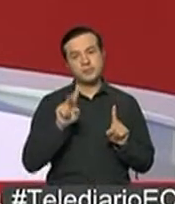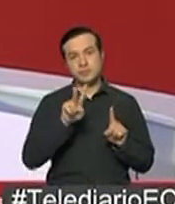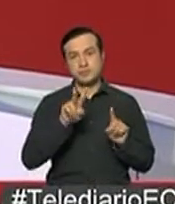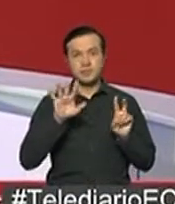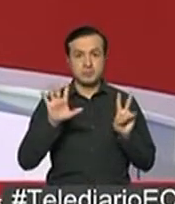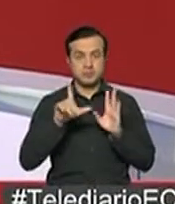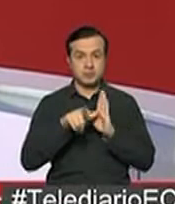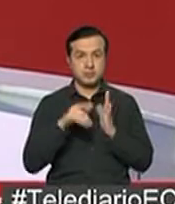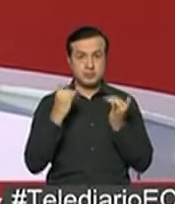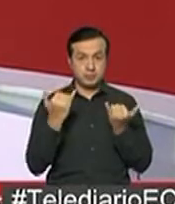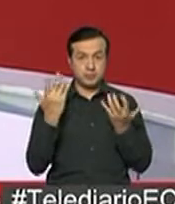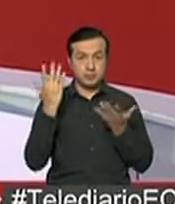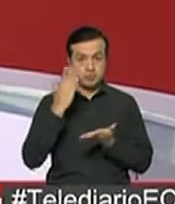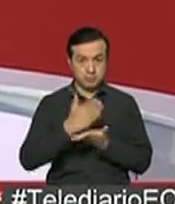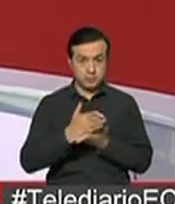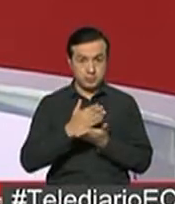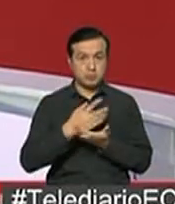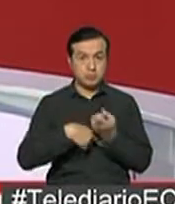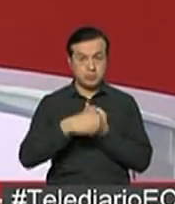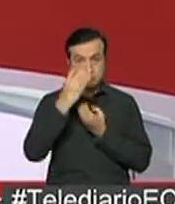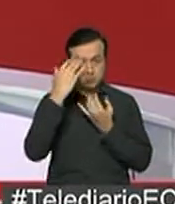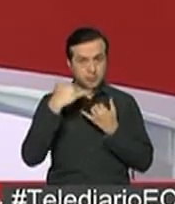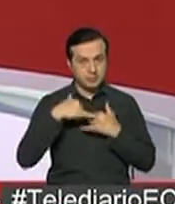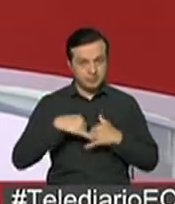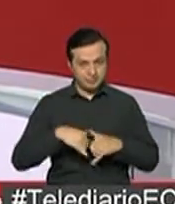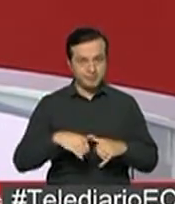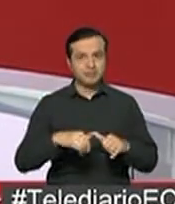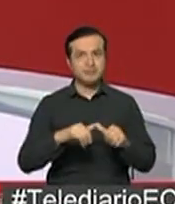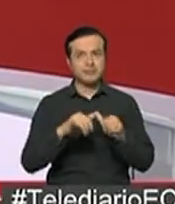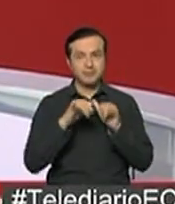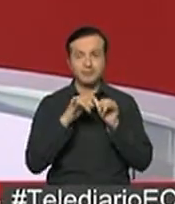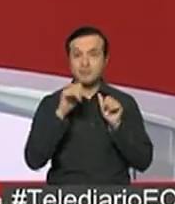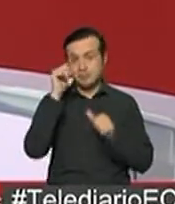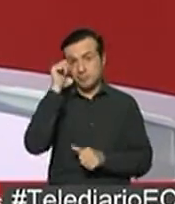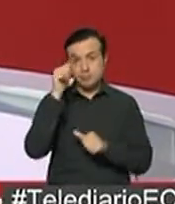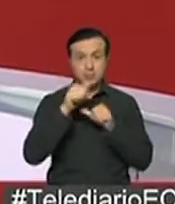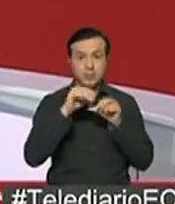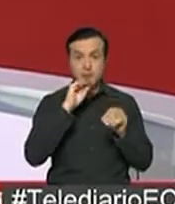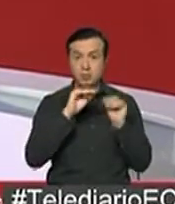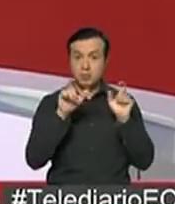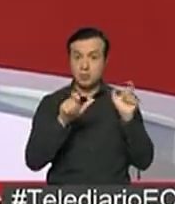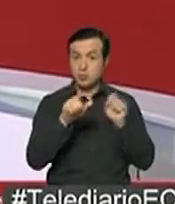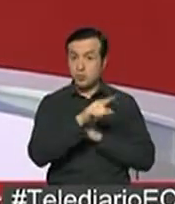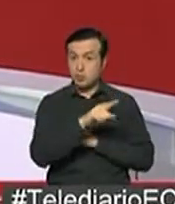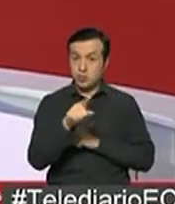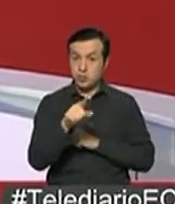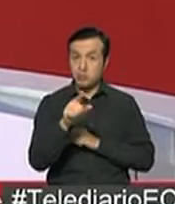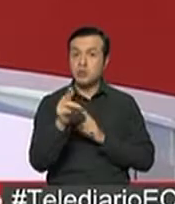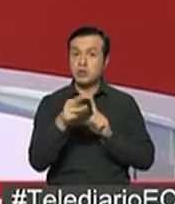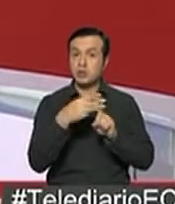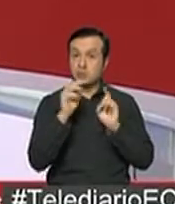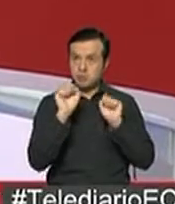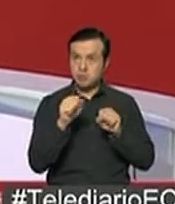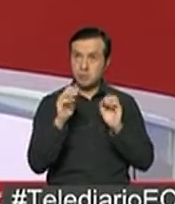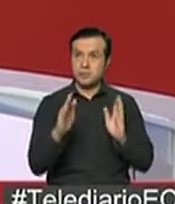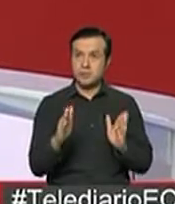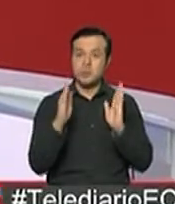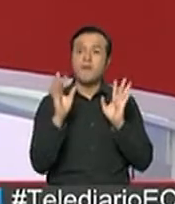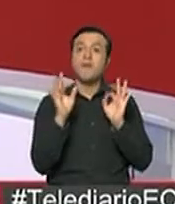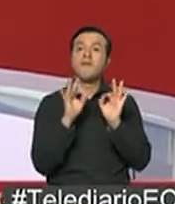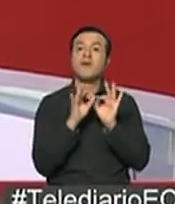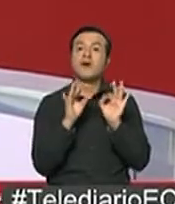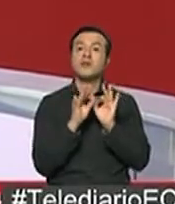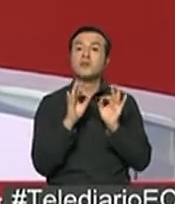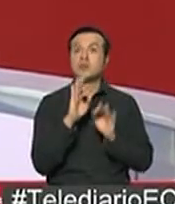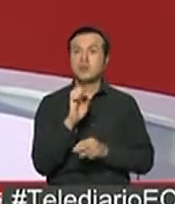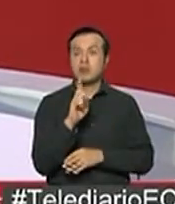minutos de es momento de realizar una pausa comercial aquí en telediario pero recuerde que usted puede seguirnos en nuestras redes sociales en facebook no se